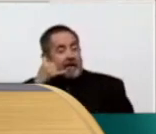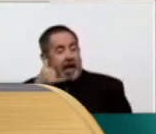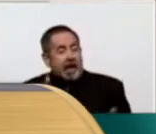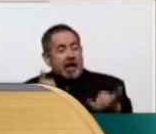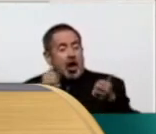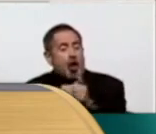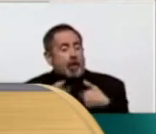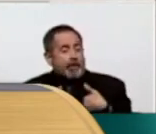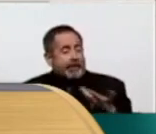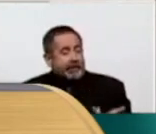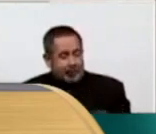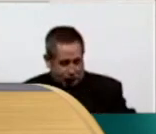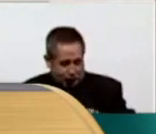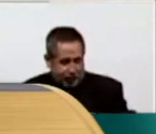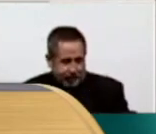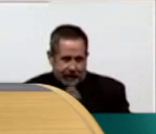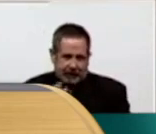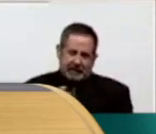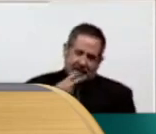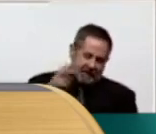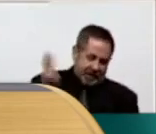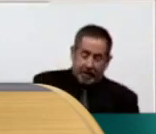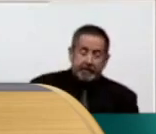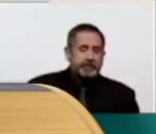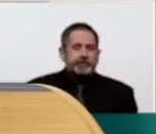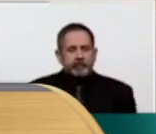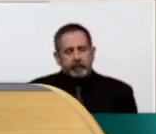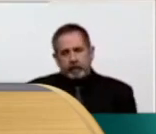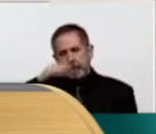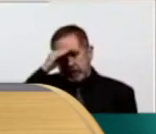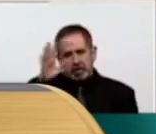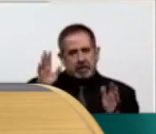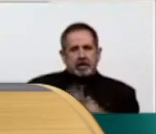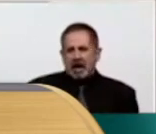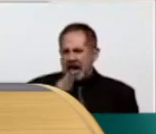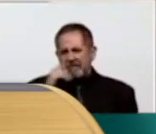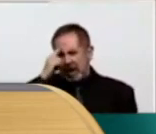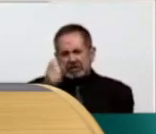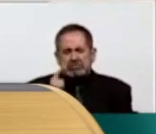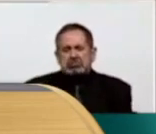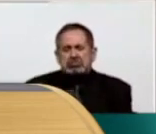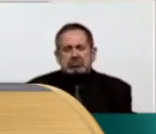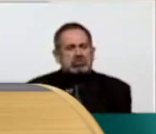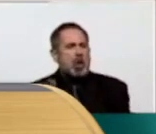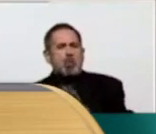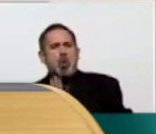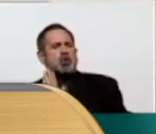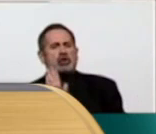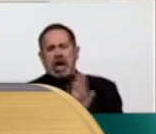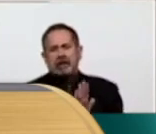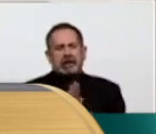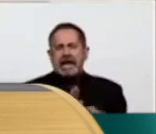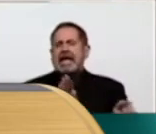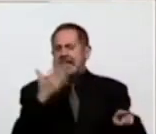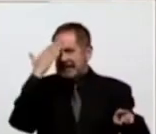que hizo. Pero esa es la verdad y en su caso sería muy fácil demostrarlo.